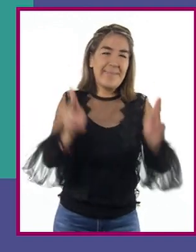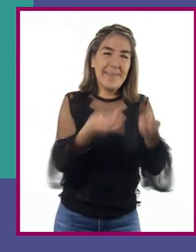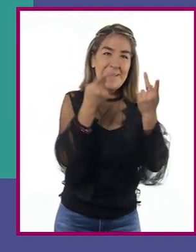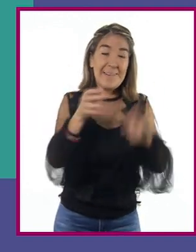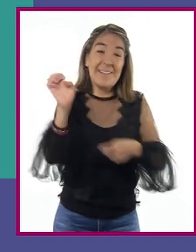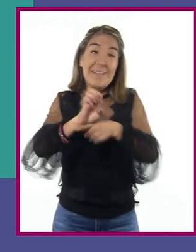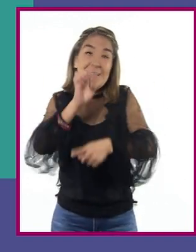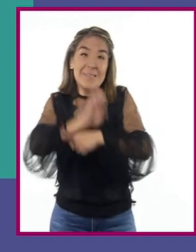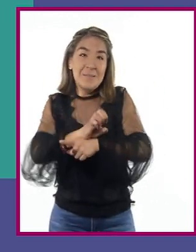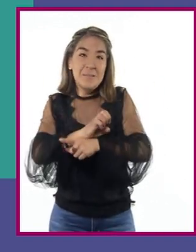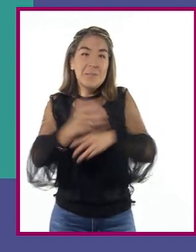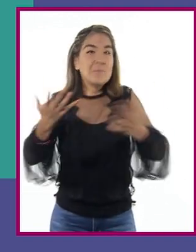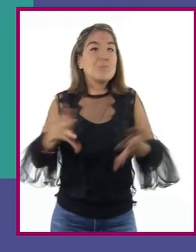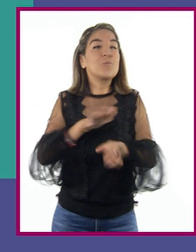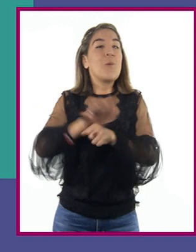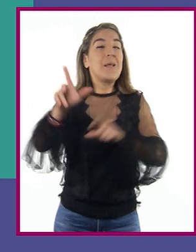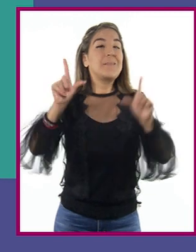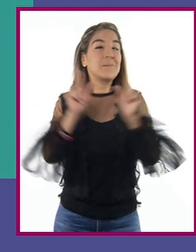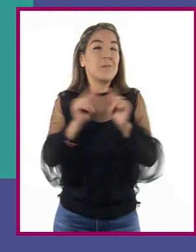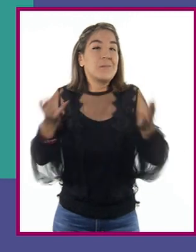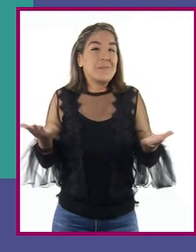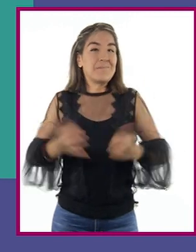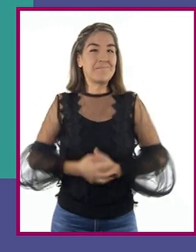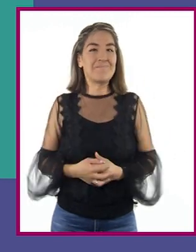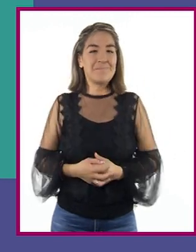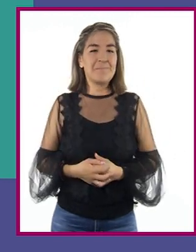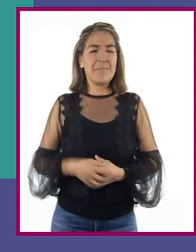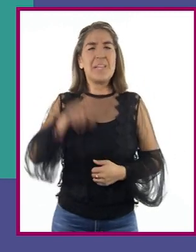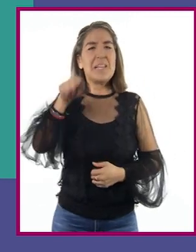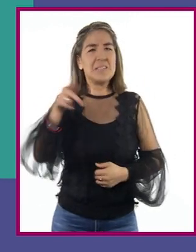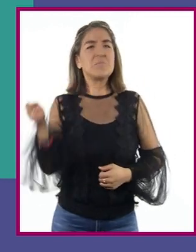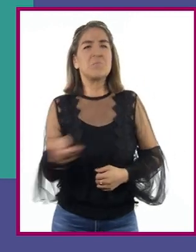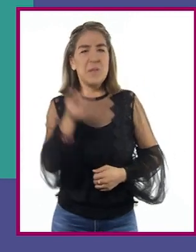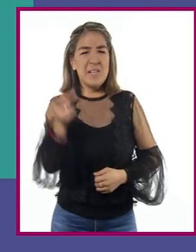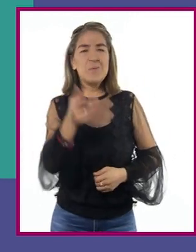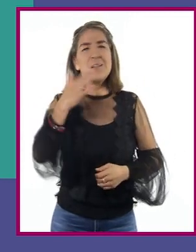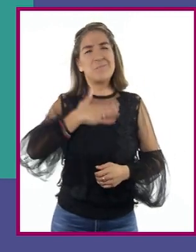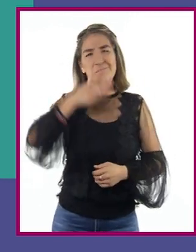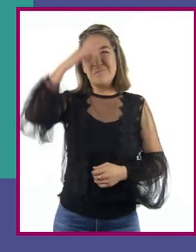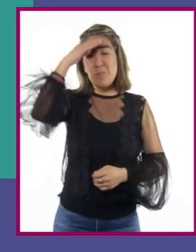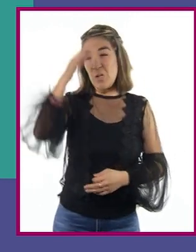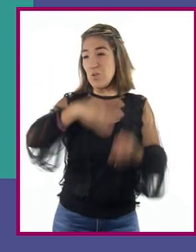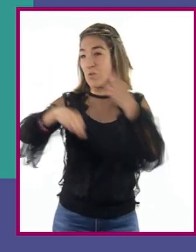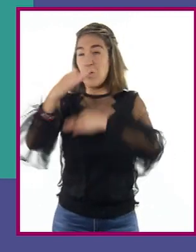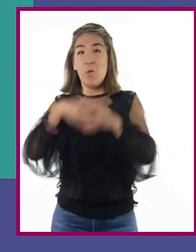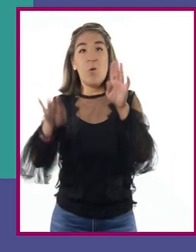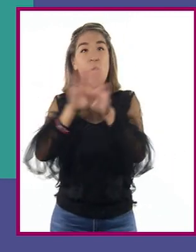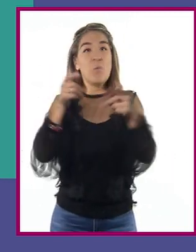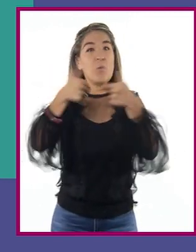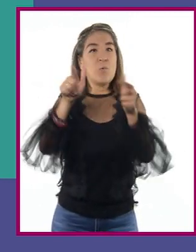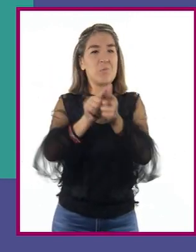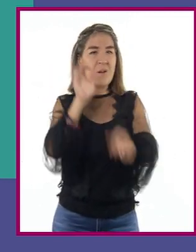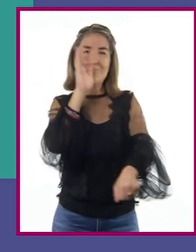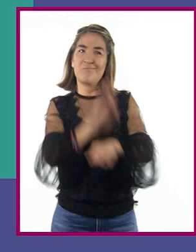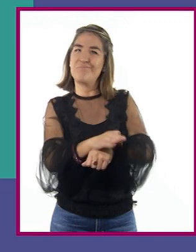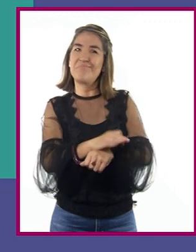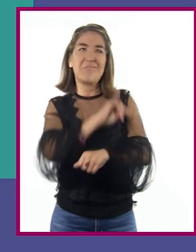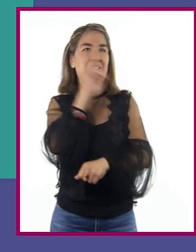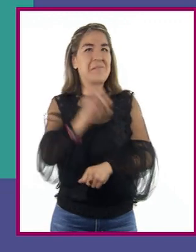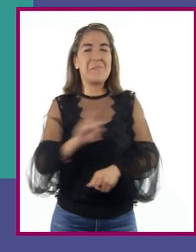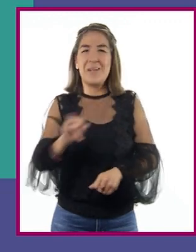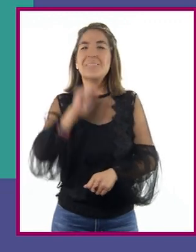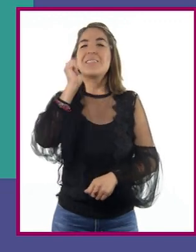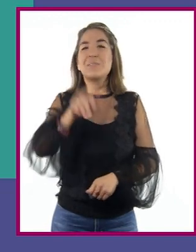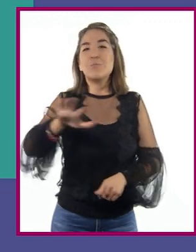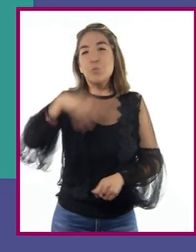Entonces, ¿cuál es la solución? Es una pregunta que prácticamente ningún grupo defensor se plantea y